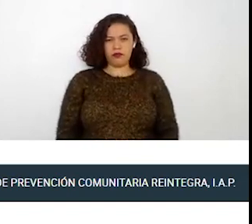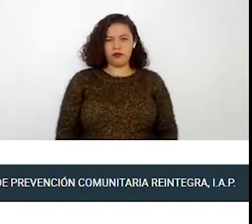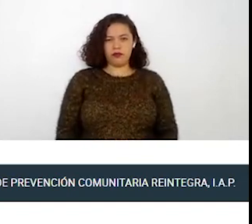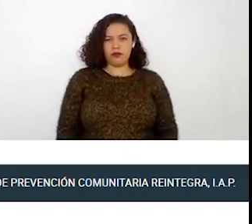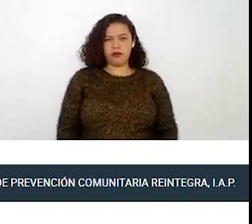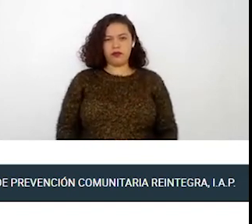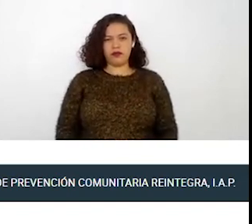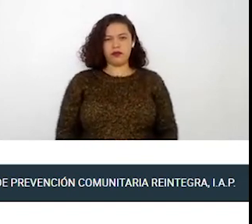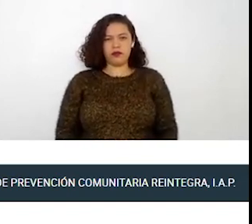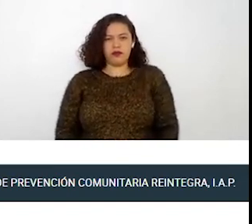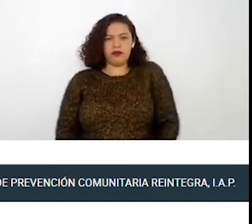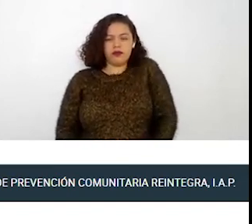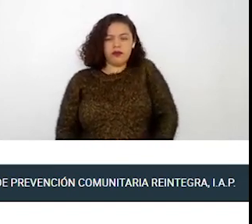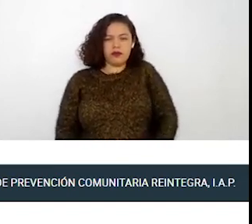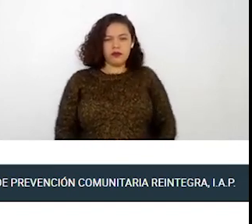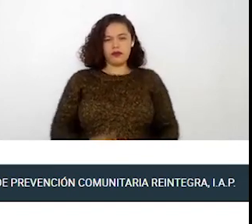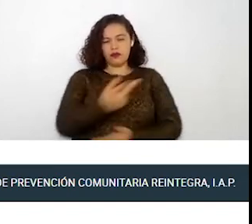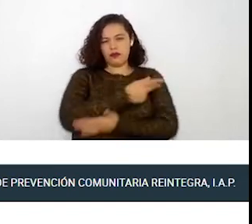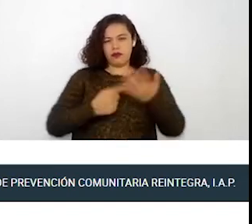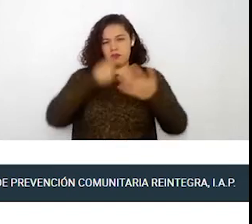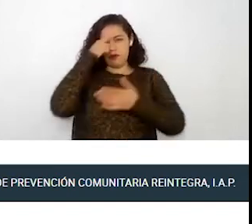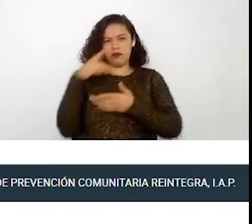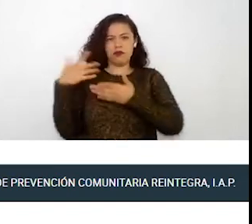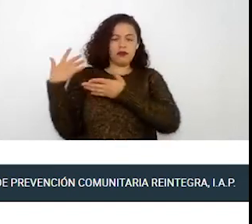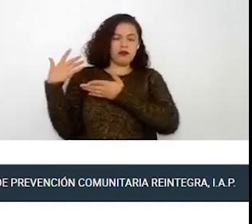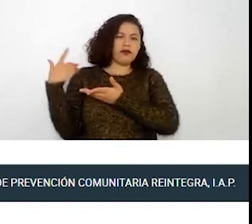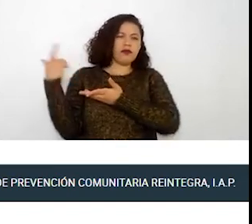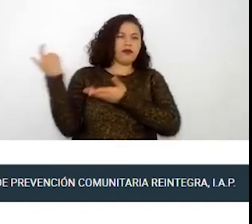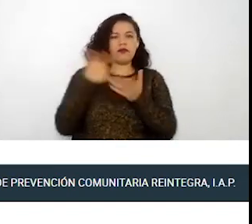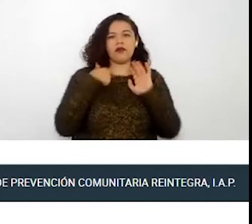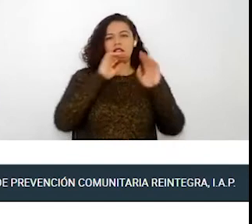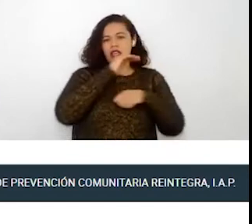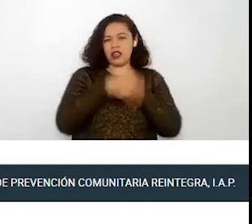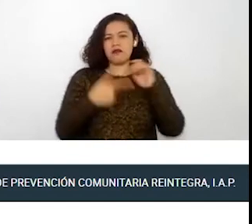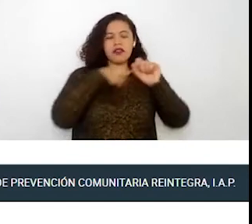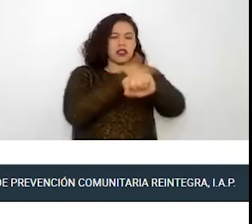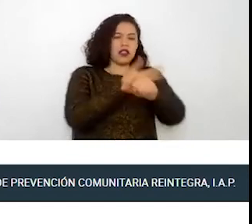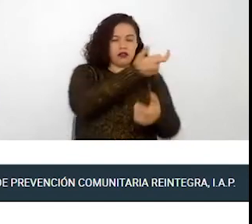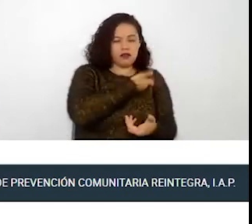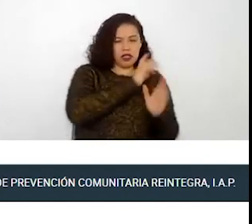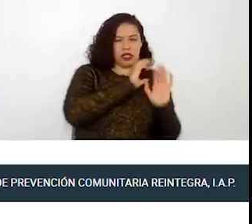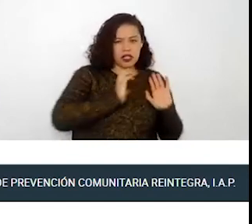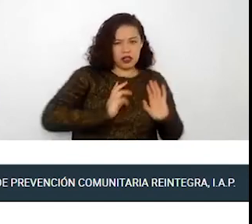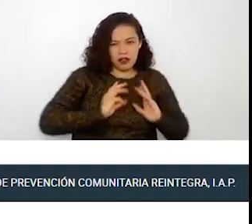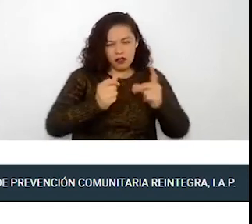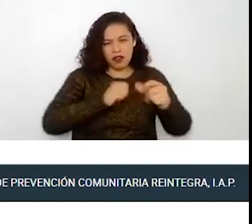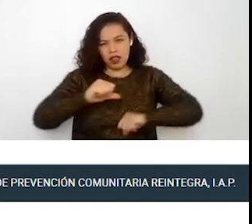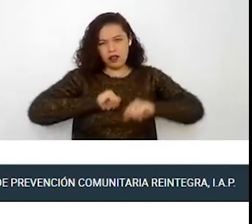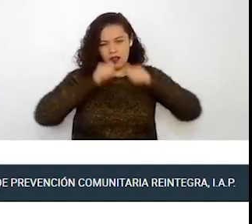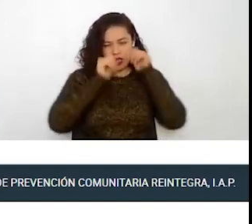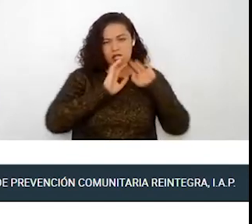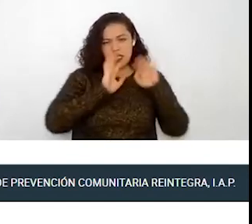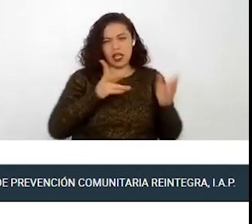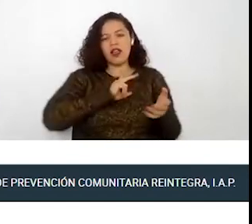mis programas de financiamiento si se fijan esta parte ya la acabé ya registré mis ingresos y egresos de mi actividad asistencial ahora sigue